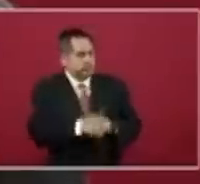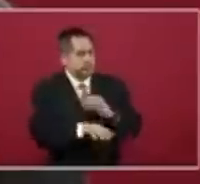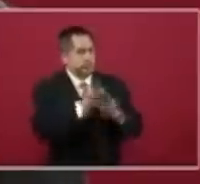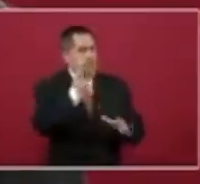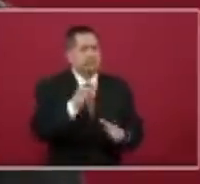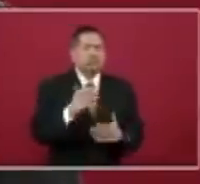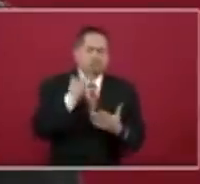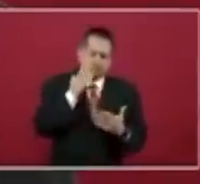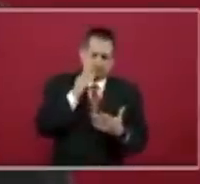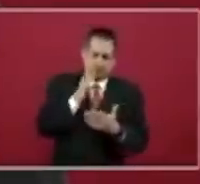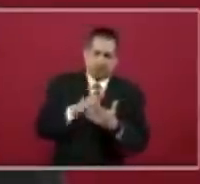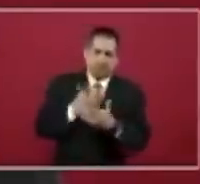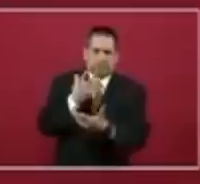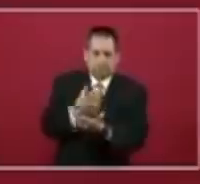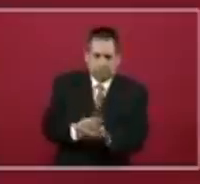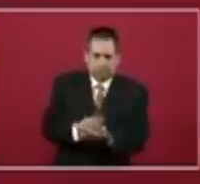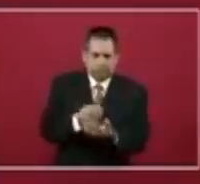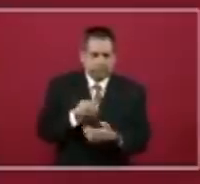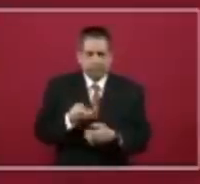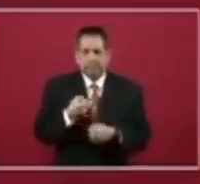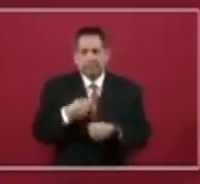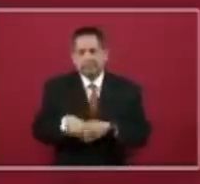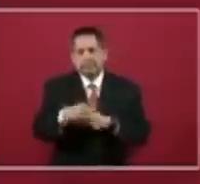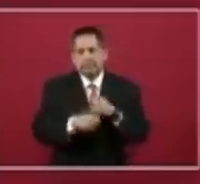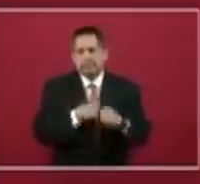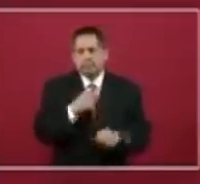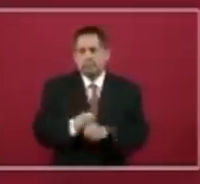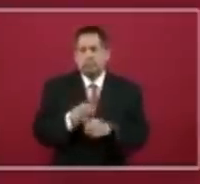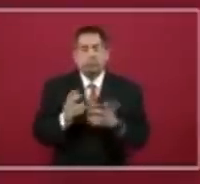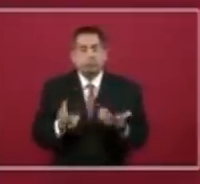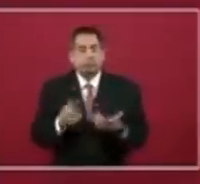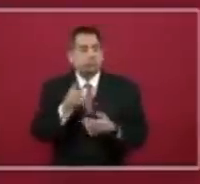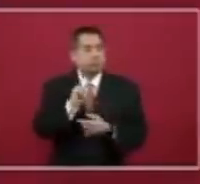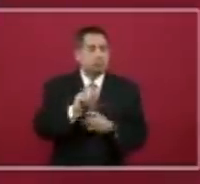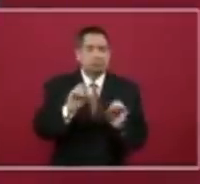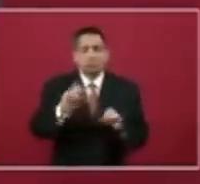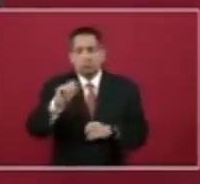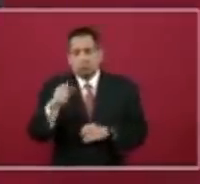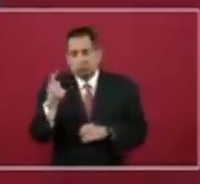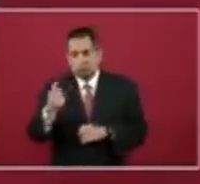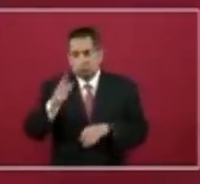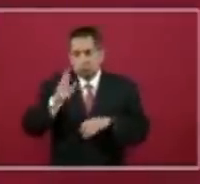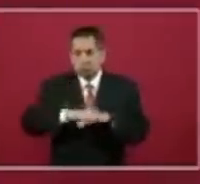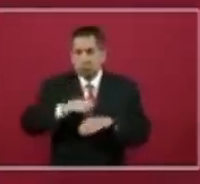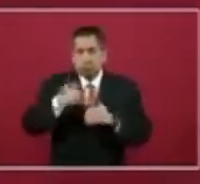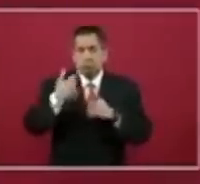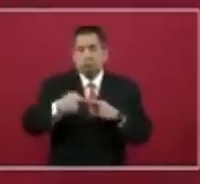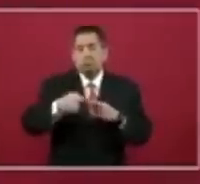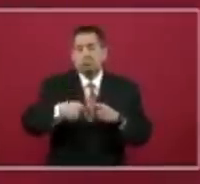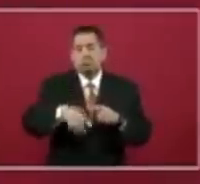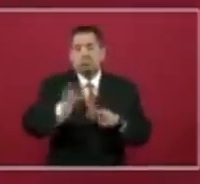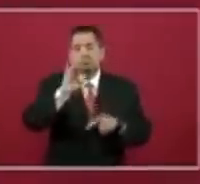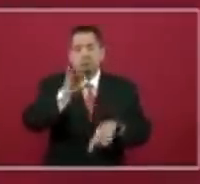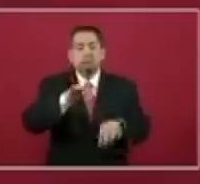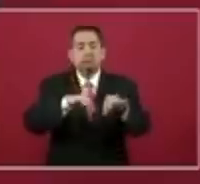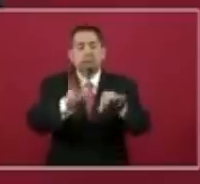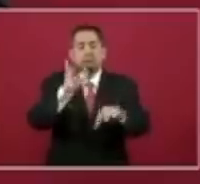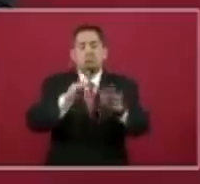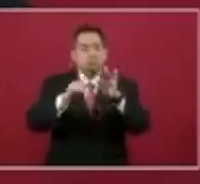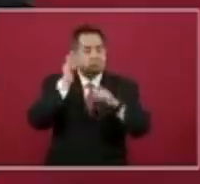momento y que se va a incorporar este mismo año, de manera que no van a ser 20 sino 21, más los que ojalá y vayan